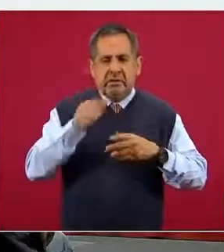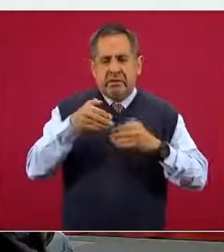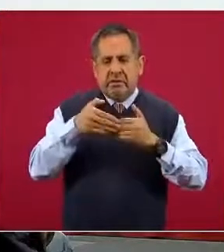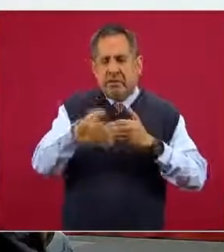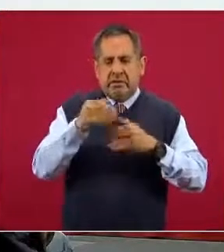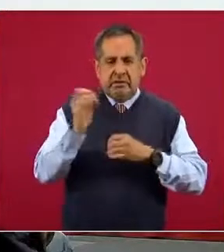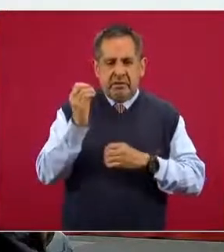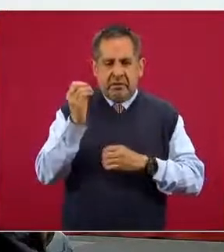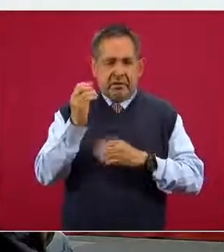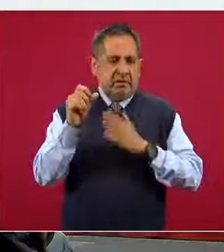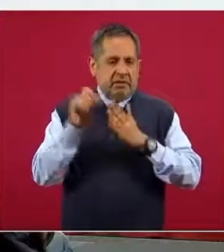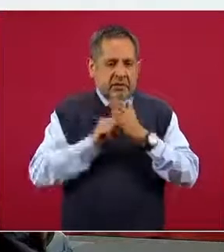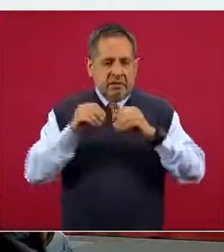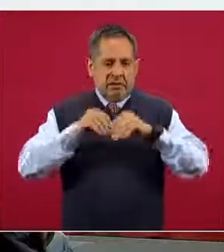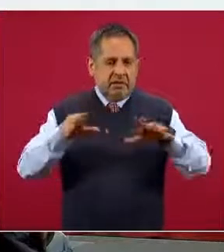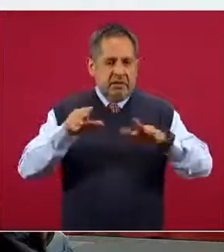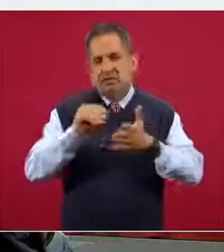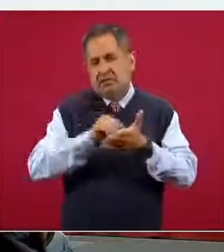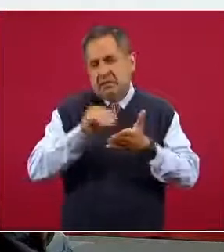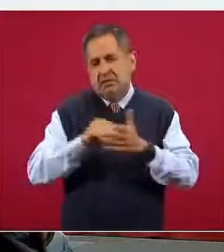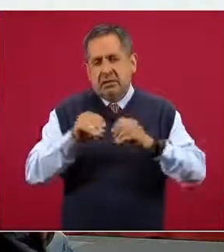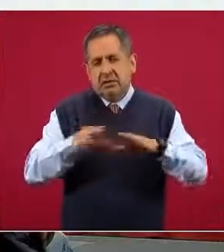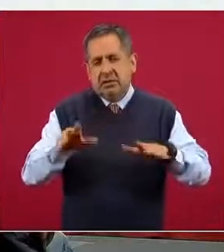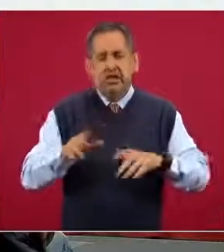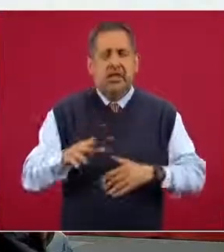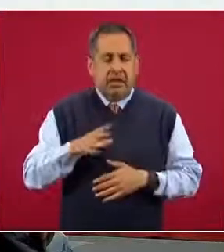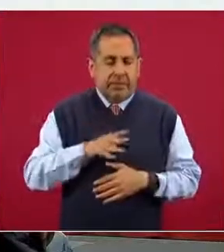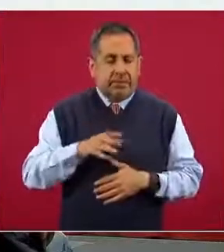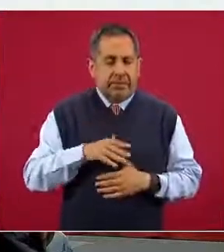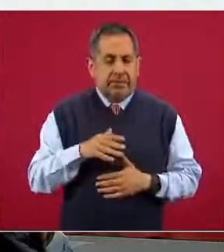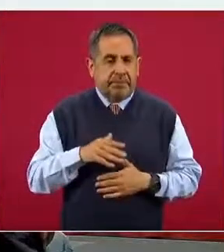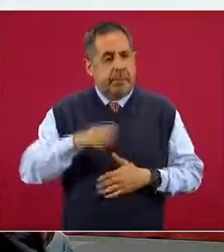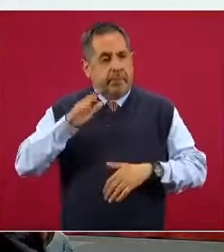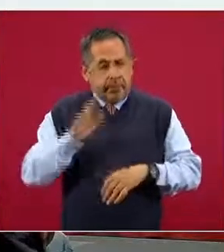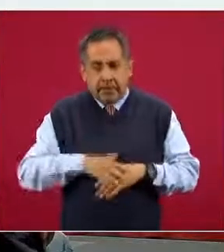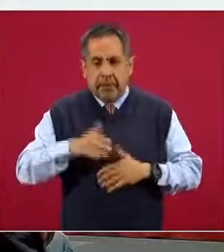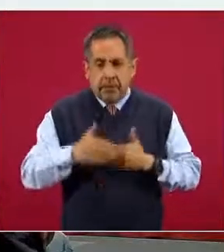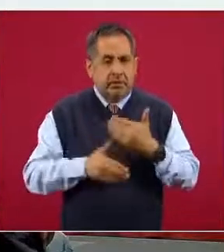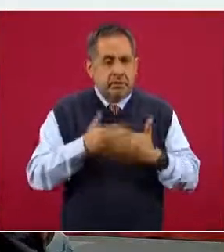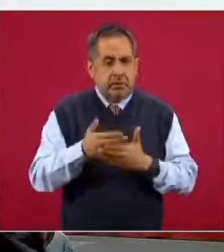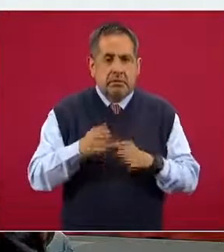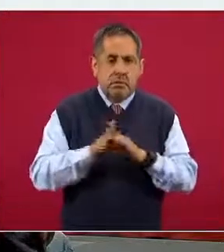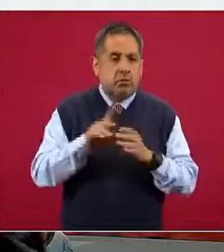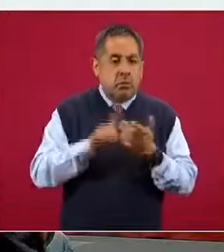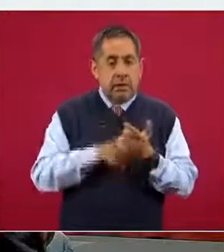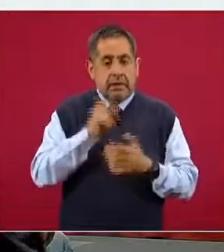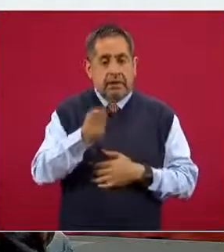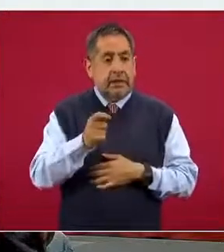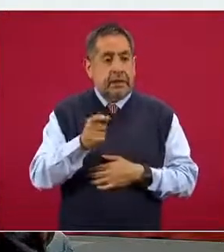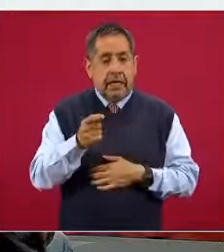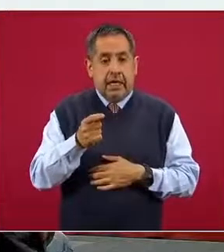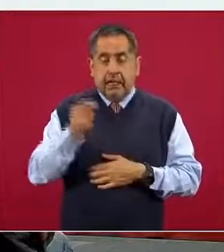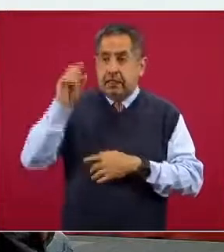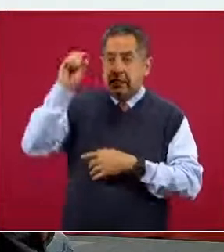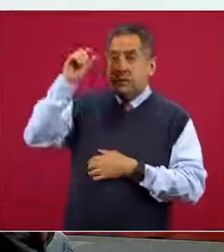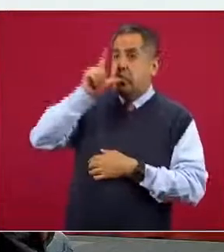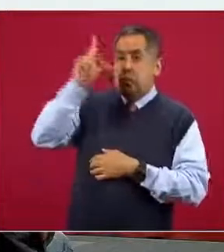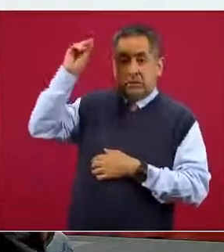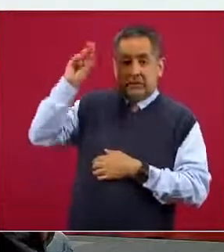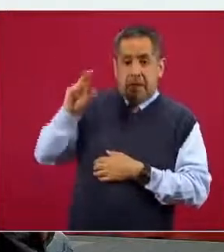de octubre, en donde continuará implementándose y llevándose a cabo las acciones del semáforo de riesgo